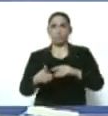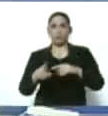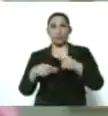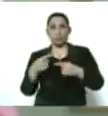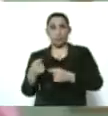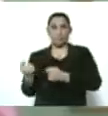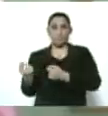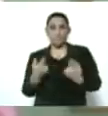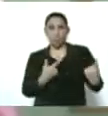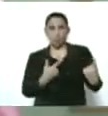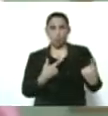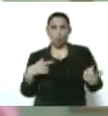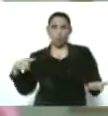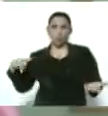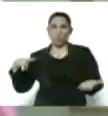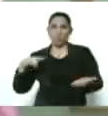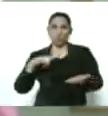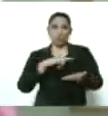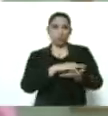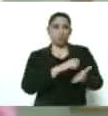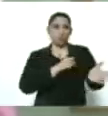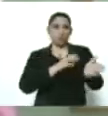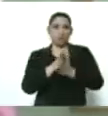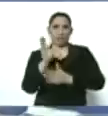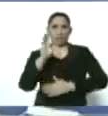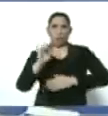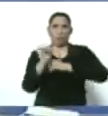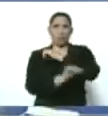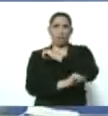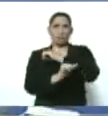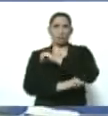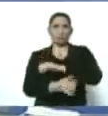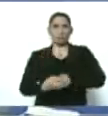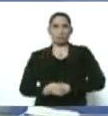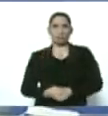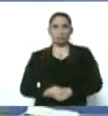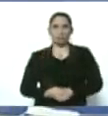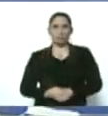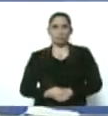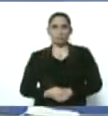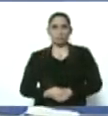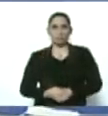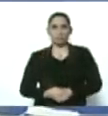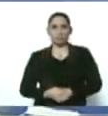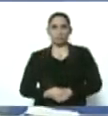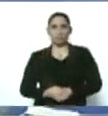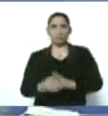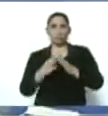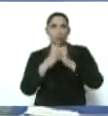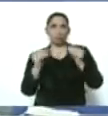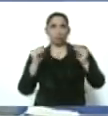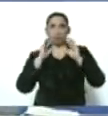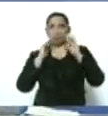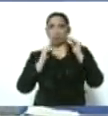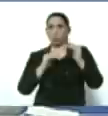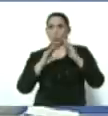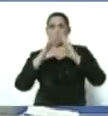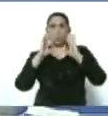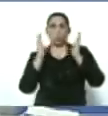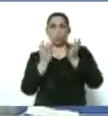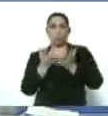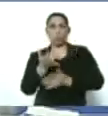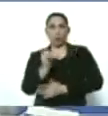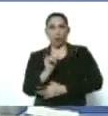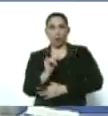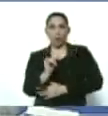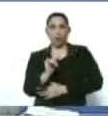en el vuelo gratis de Conviasa. Y bueno, tienen todas las atenciones del mundo. Si